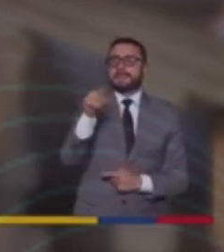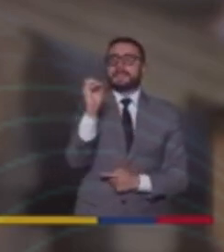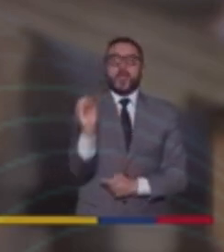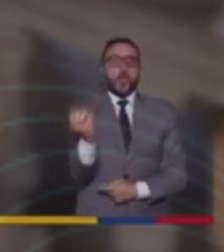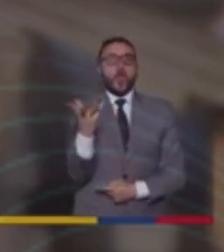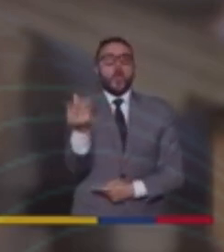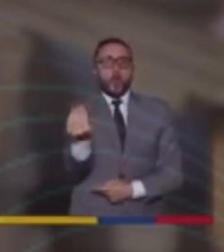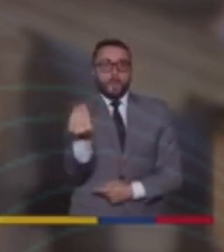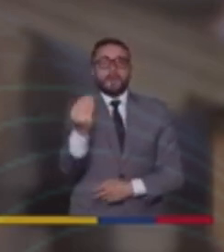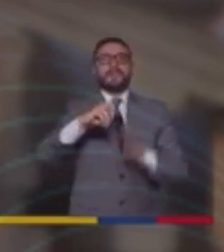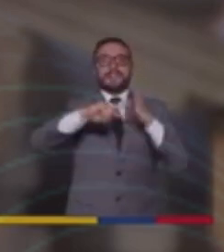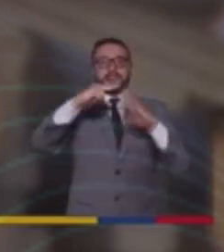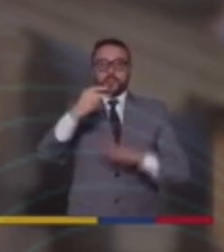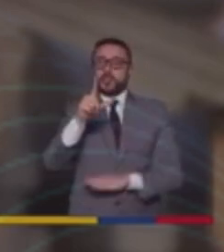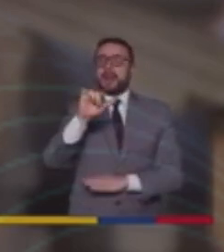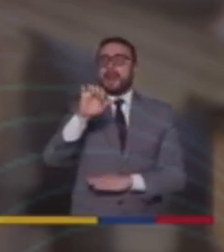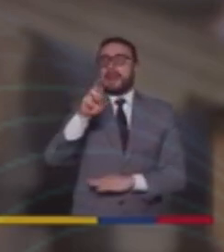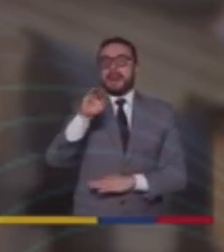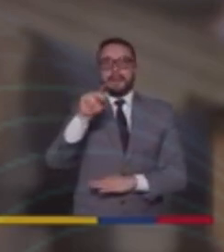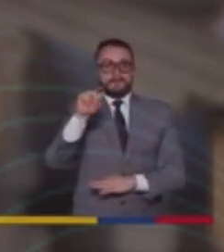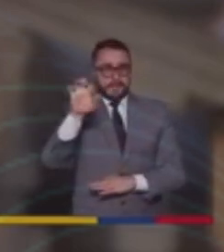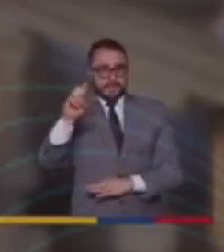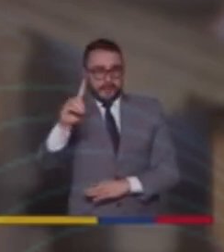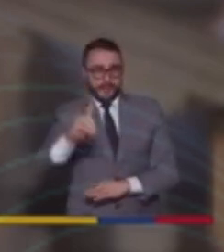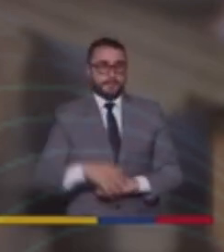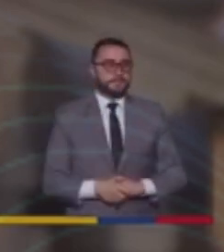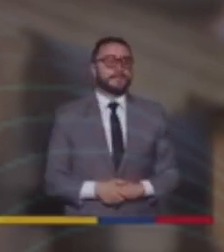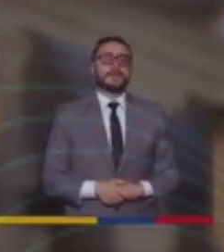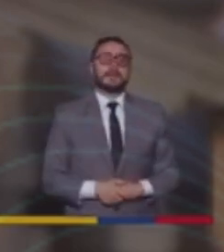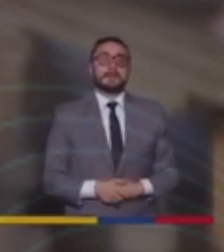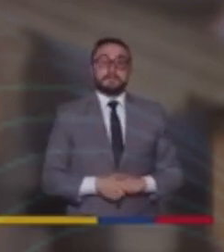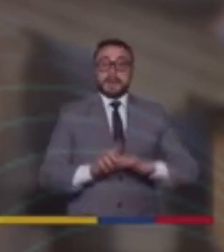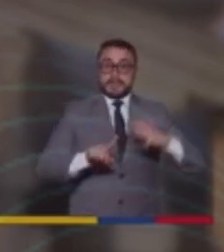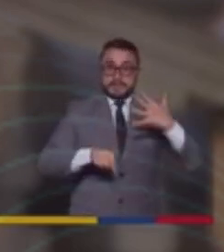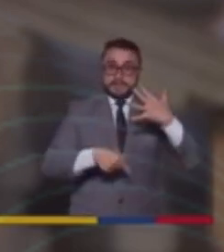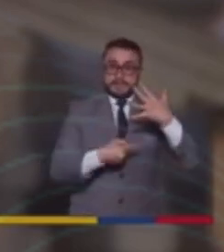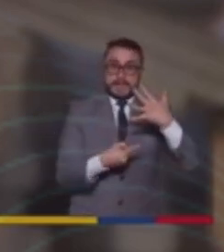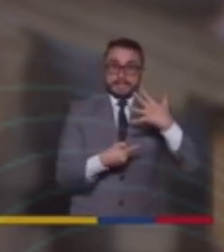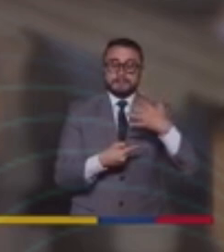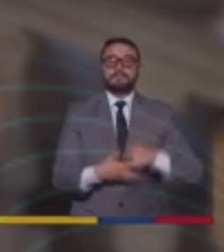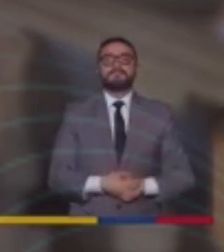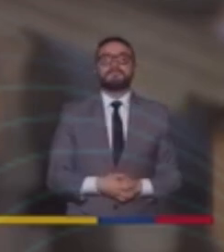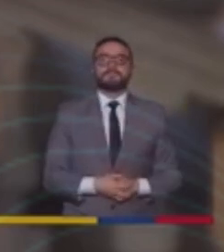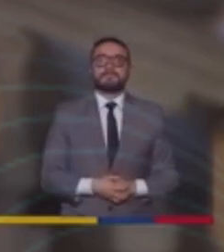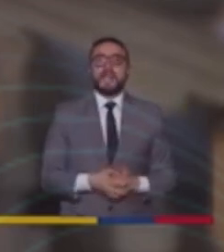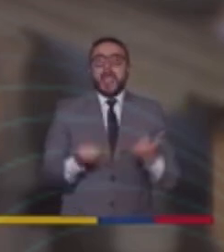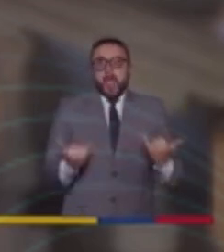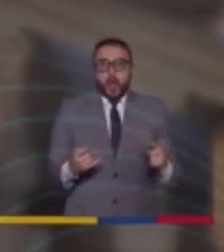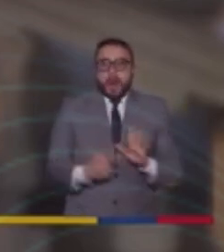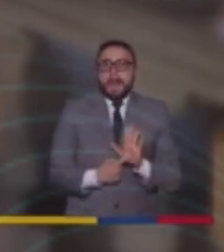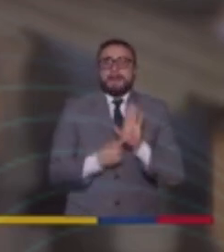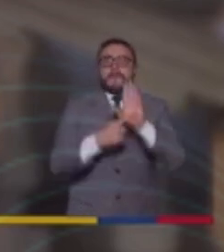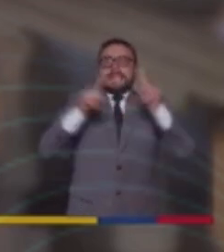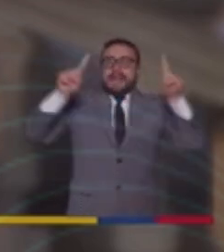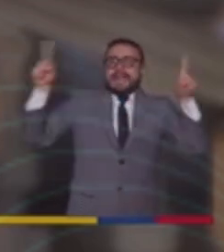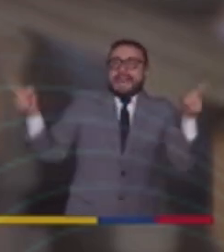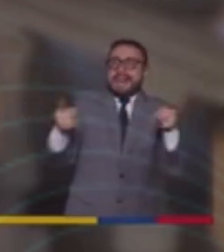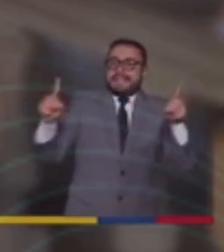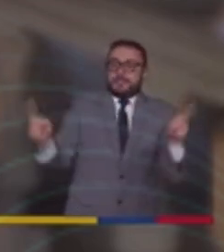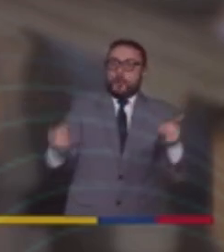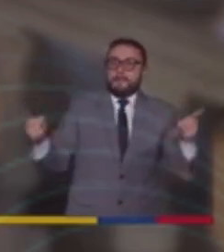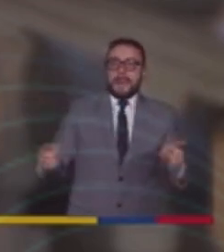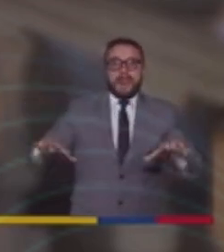Ambos congresistas coinciden en que el discurso de Petro está debilitando la democracia. Pero, ¿qué tan grave es la